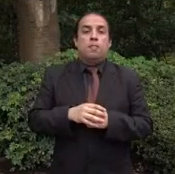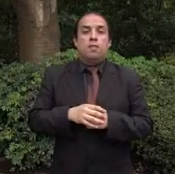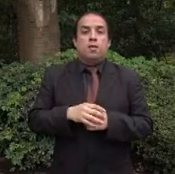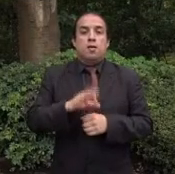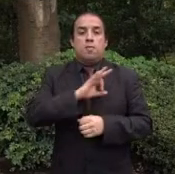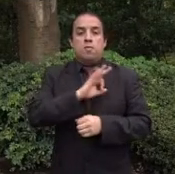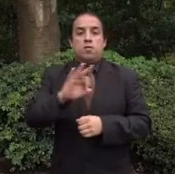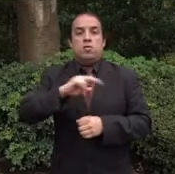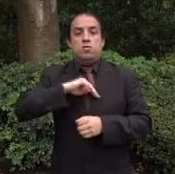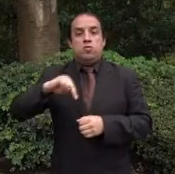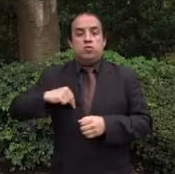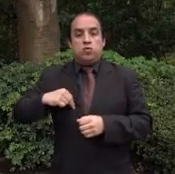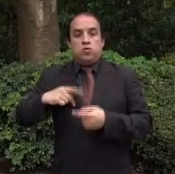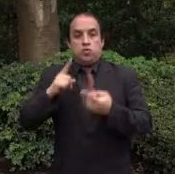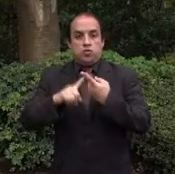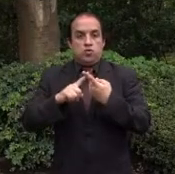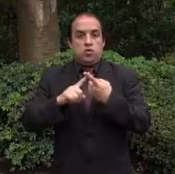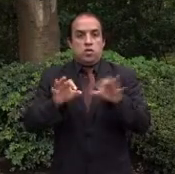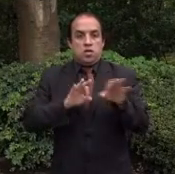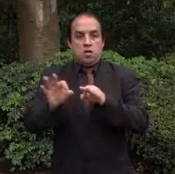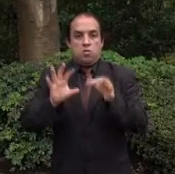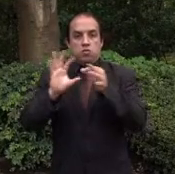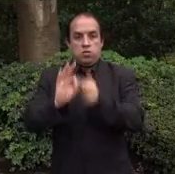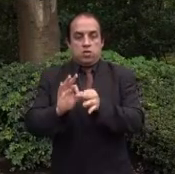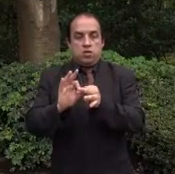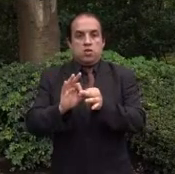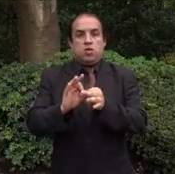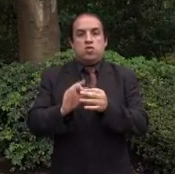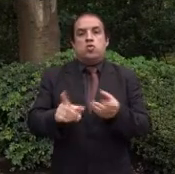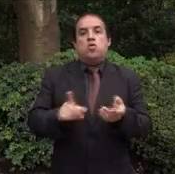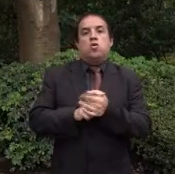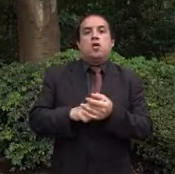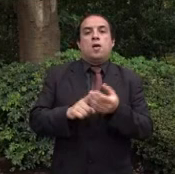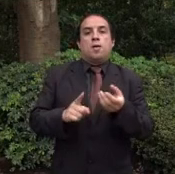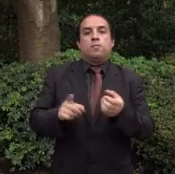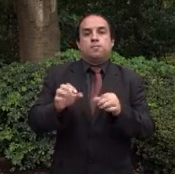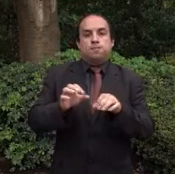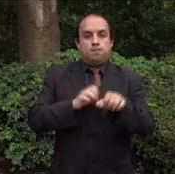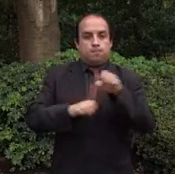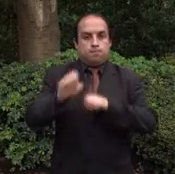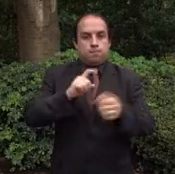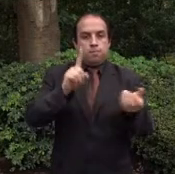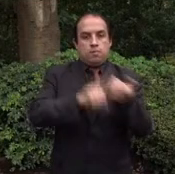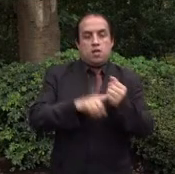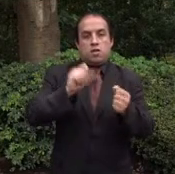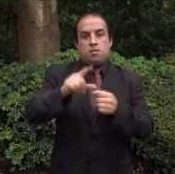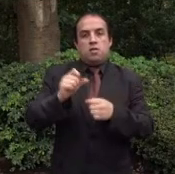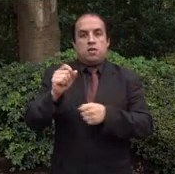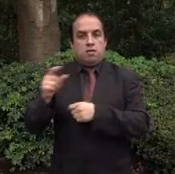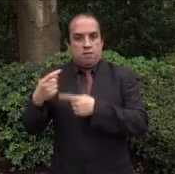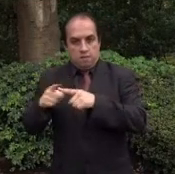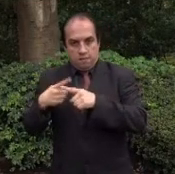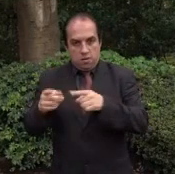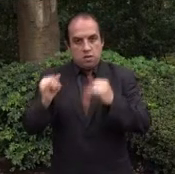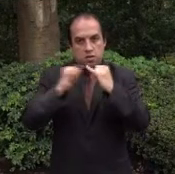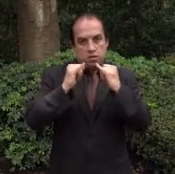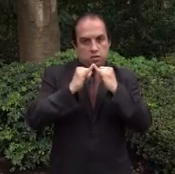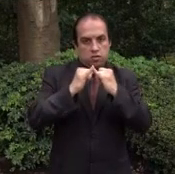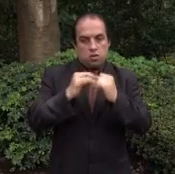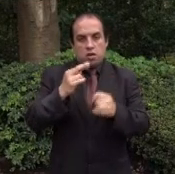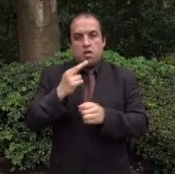de intervención privada como la posibilidad de generar recursos para los propios institutos que estarán a